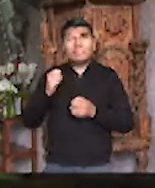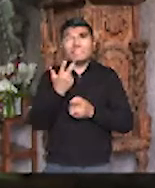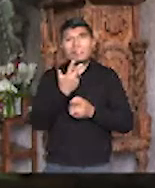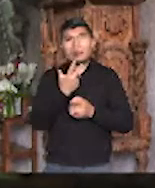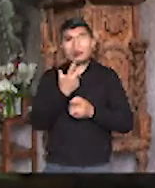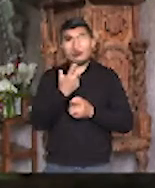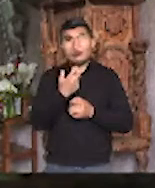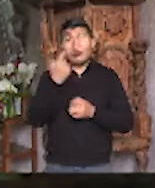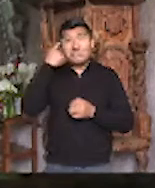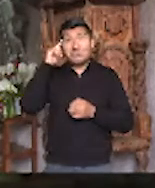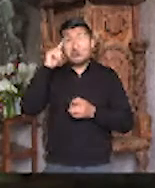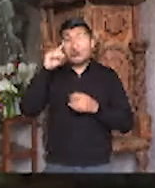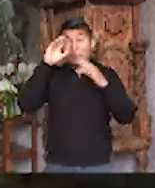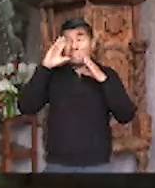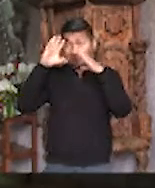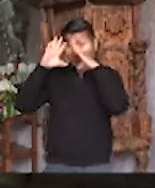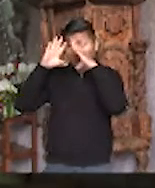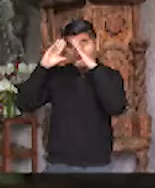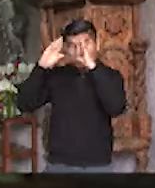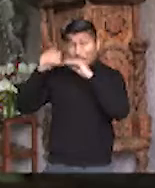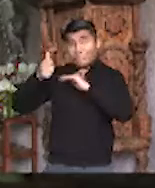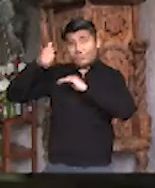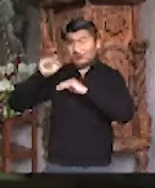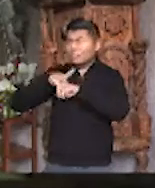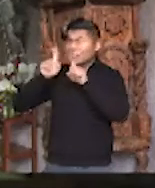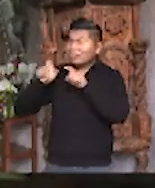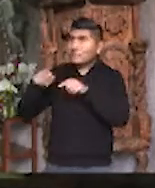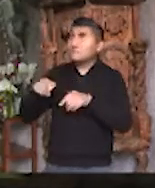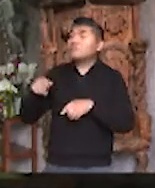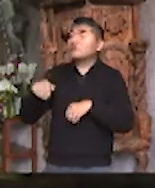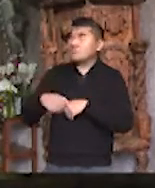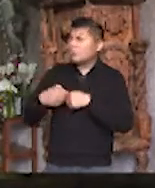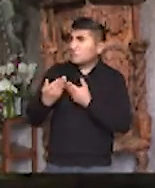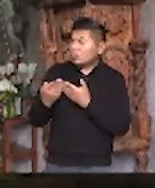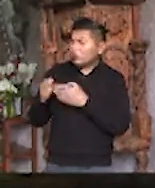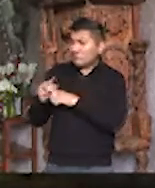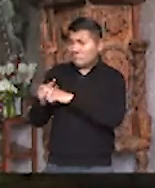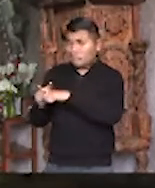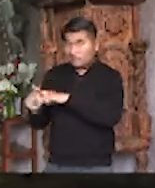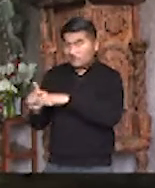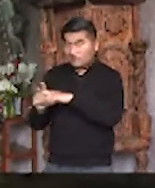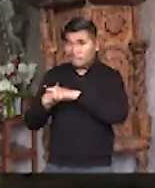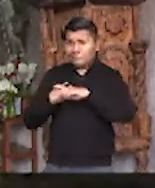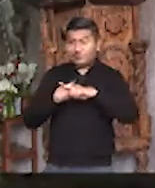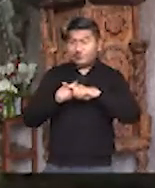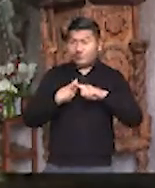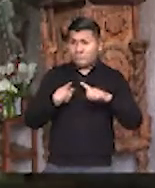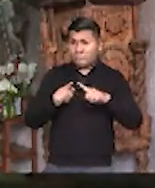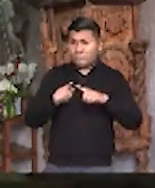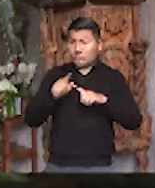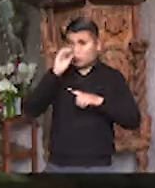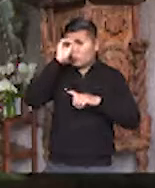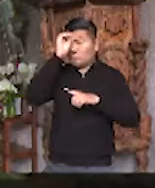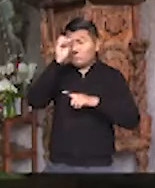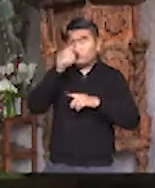al maestro le preguntamos y cómo distinguir entre las opiniones